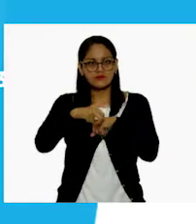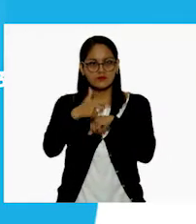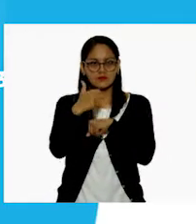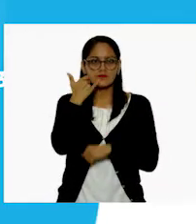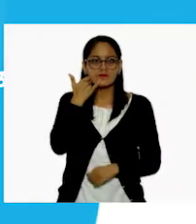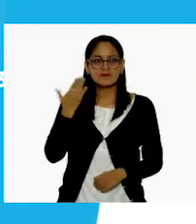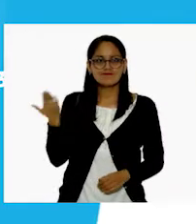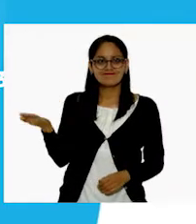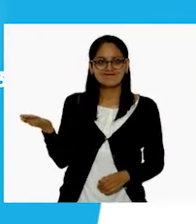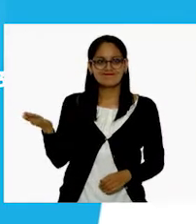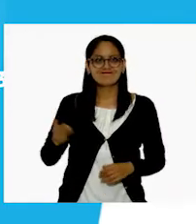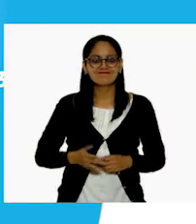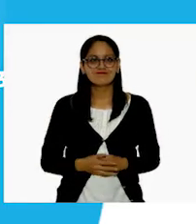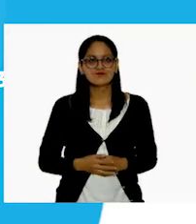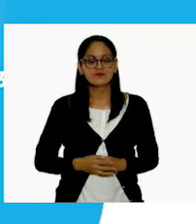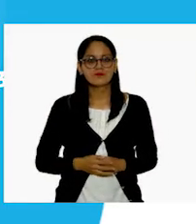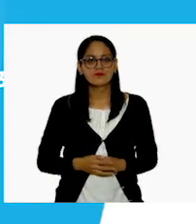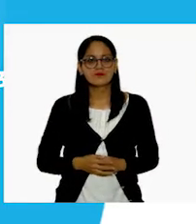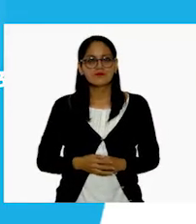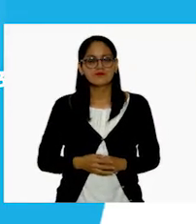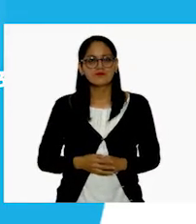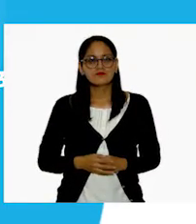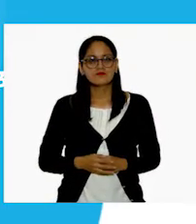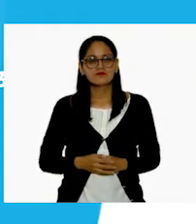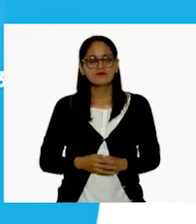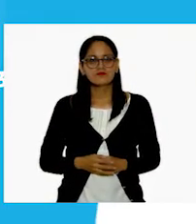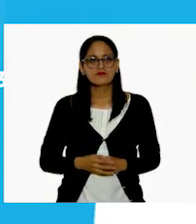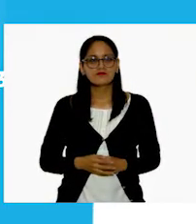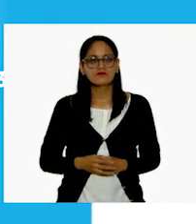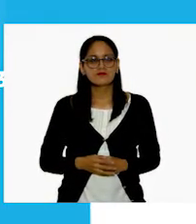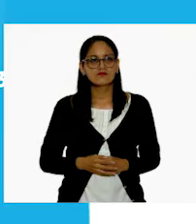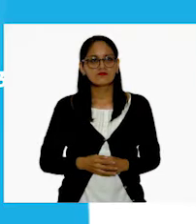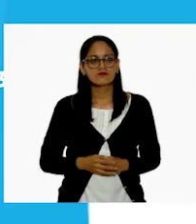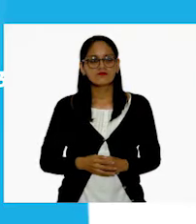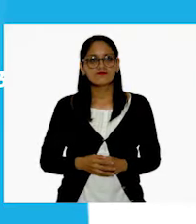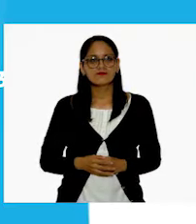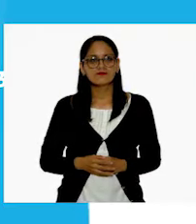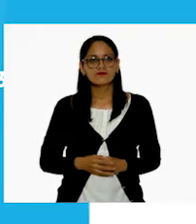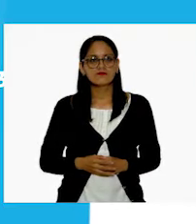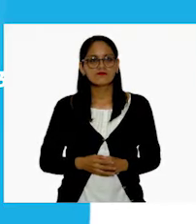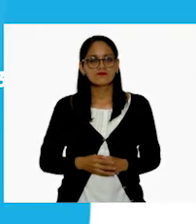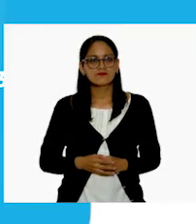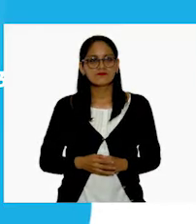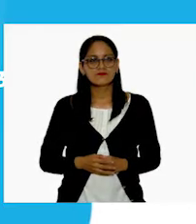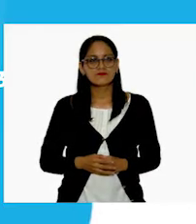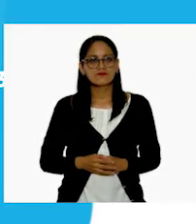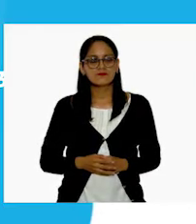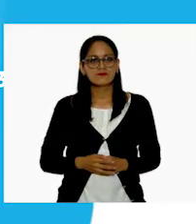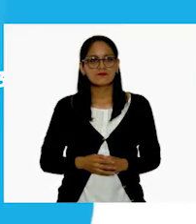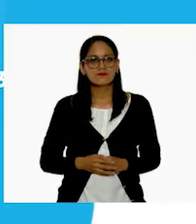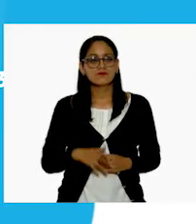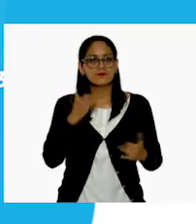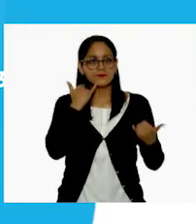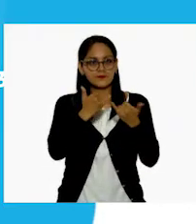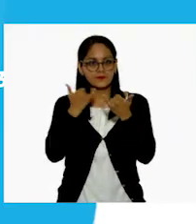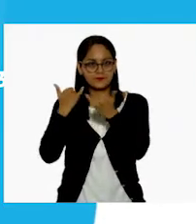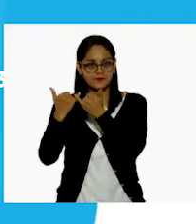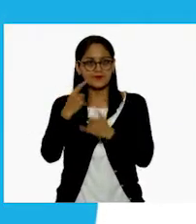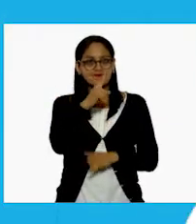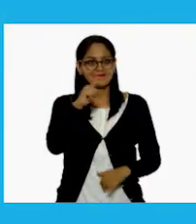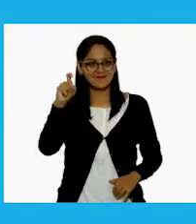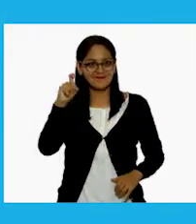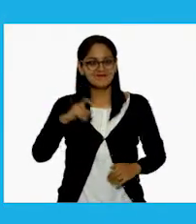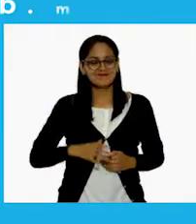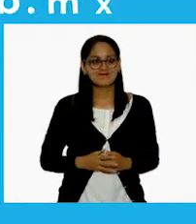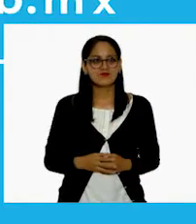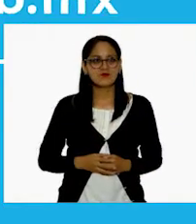al teléfono 55 41 72 04 13. ¡Son 100